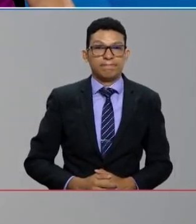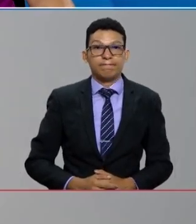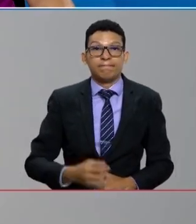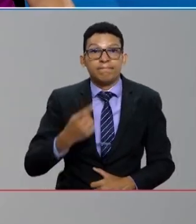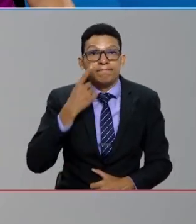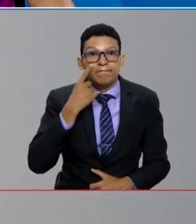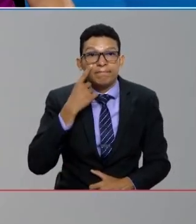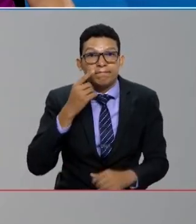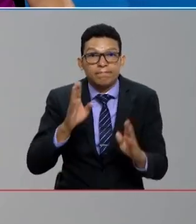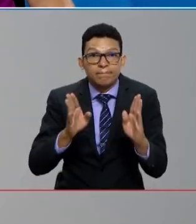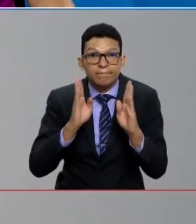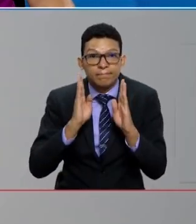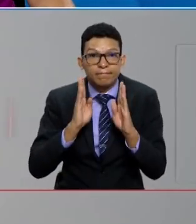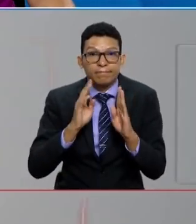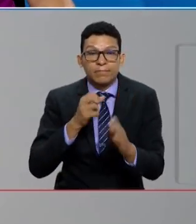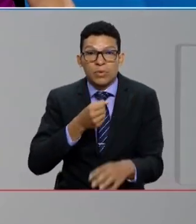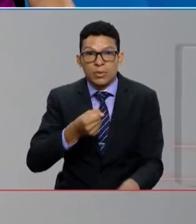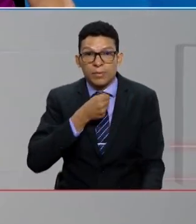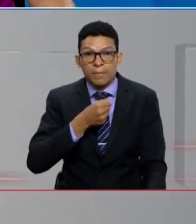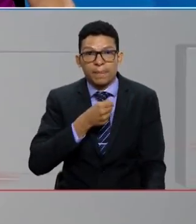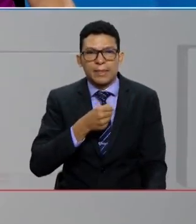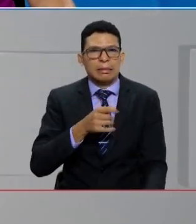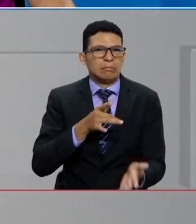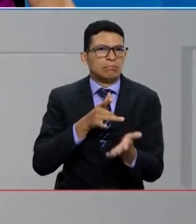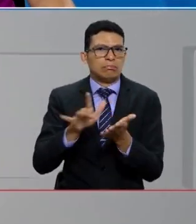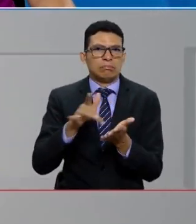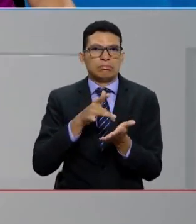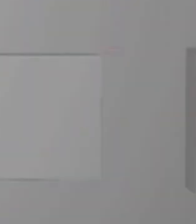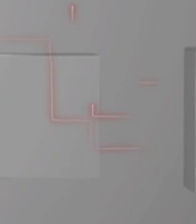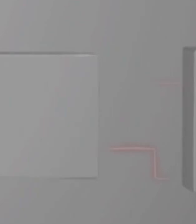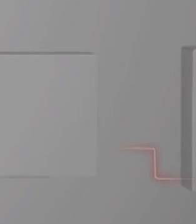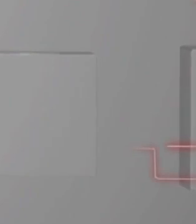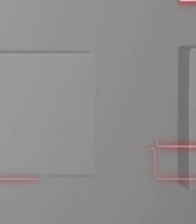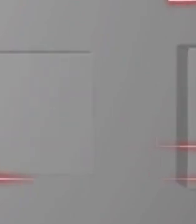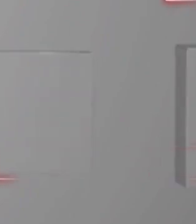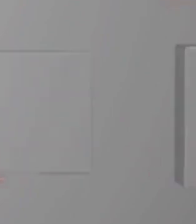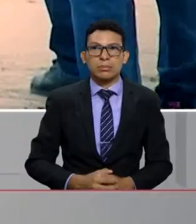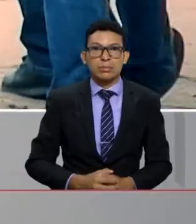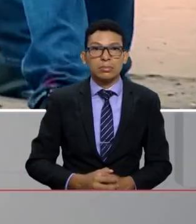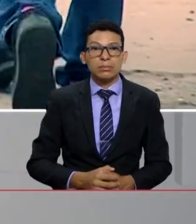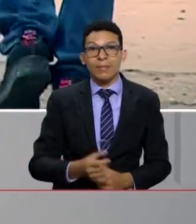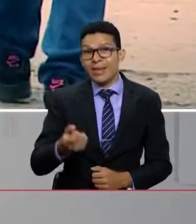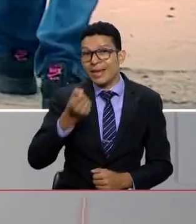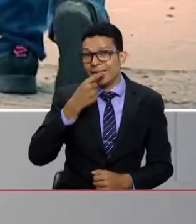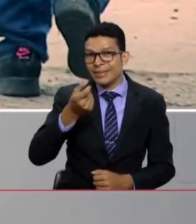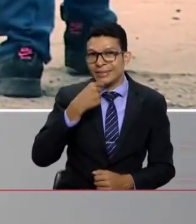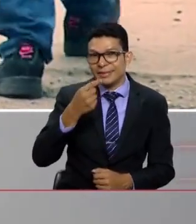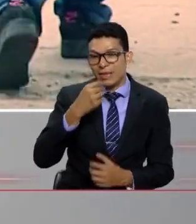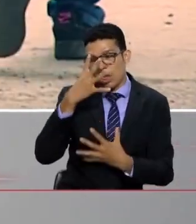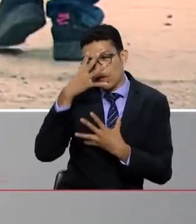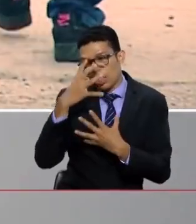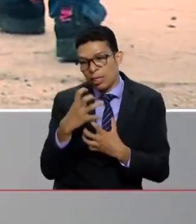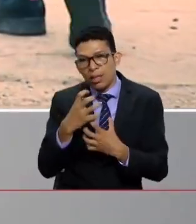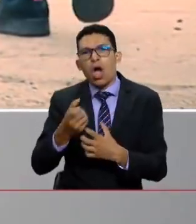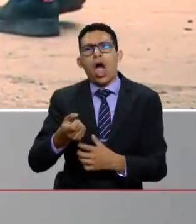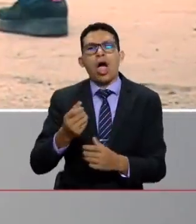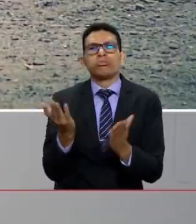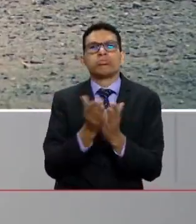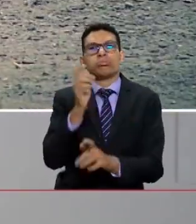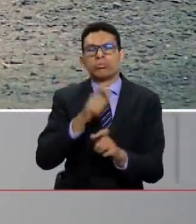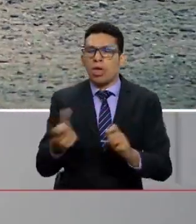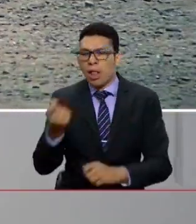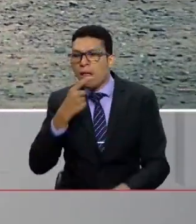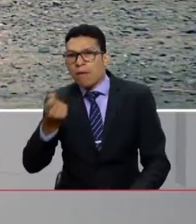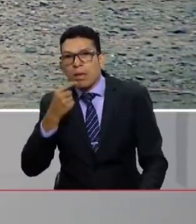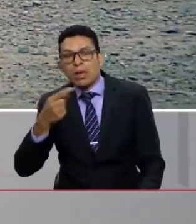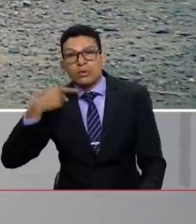Atención a esta noticia. Hay alerta en instituciones educativas de Cali por el consumo de ansiolíticos por parte de algunos estudiantes. Ya han sido